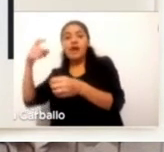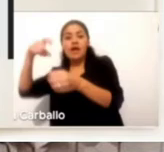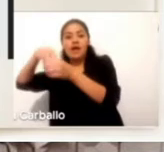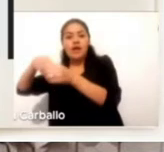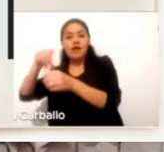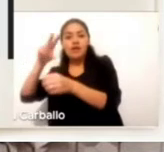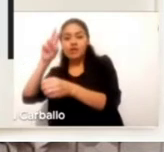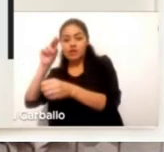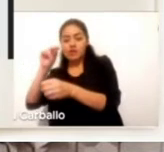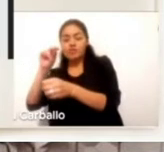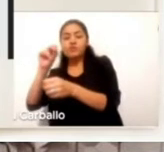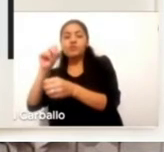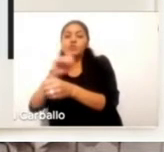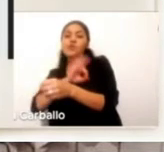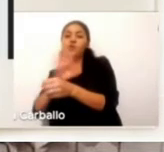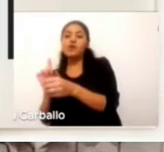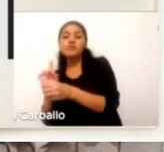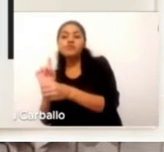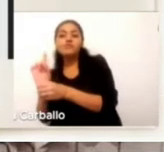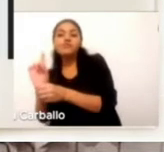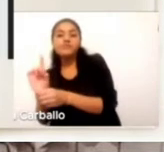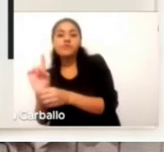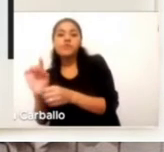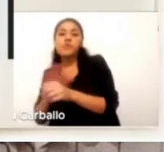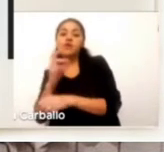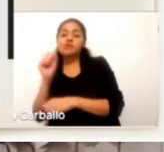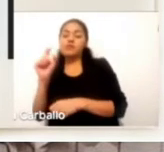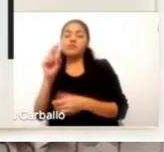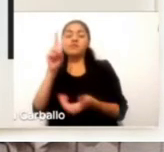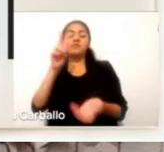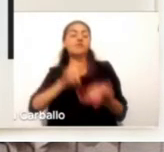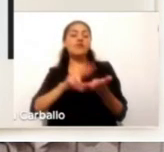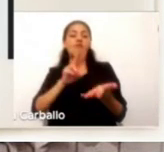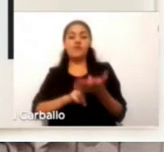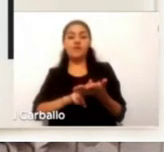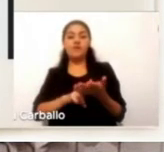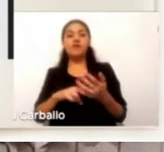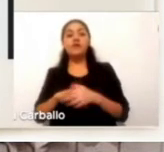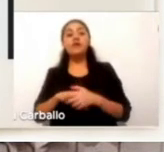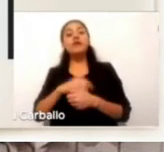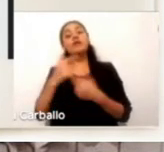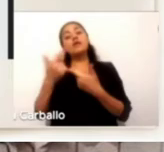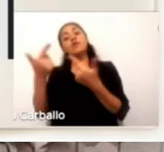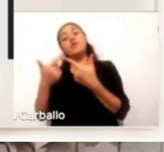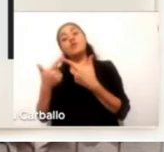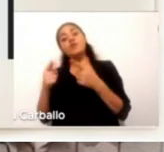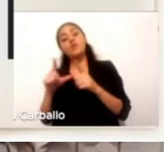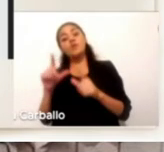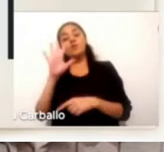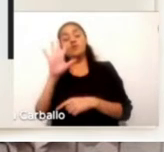Por ello, se propone declarar infundado este agravio. Y por último, el grupo 5, que está